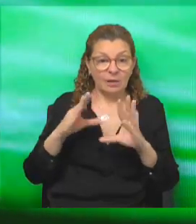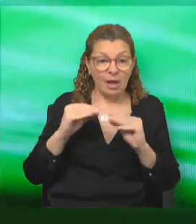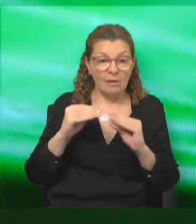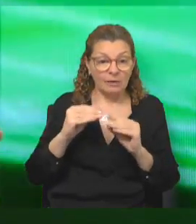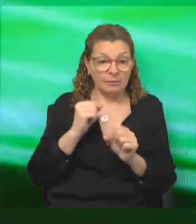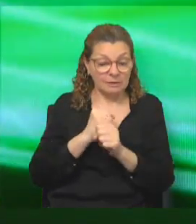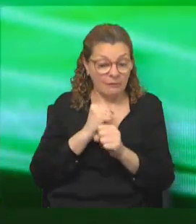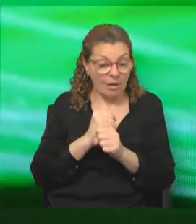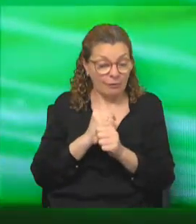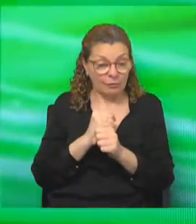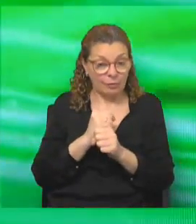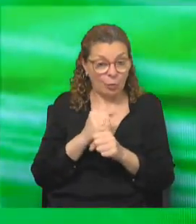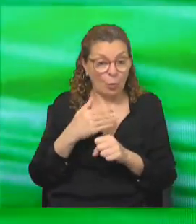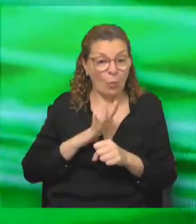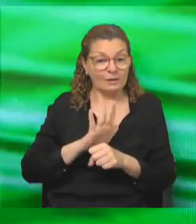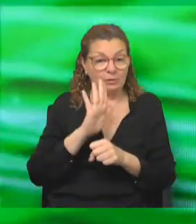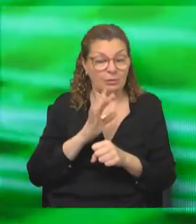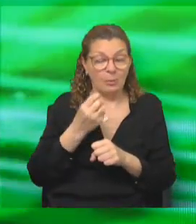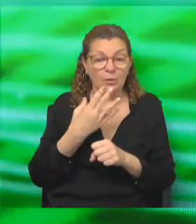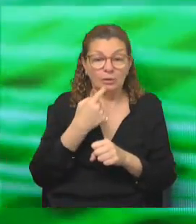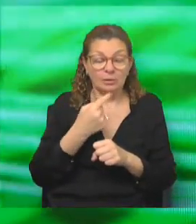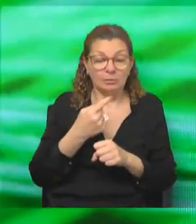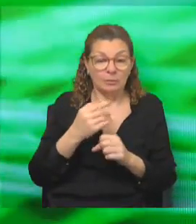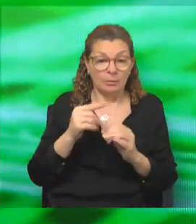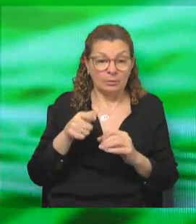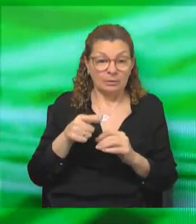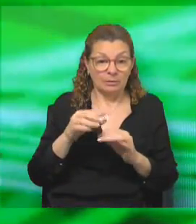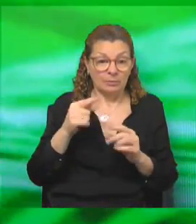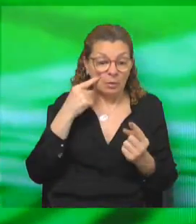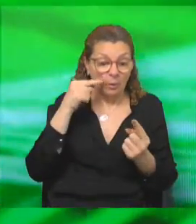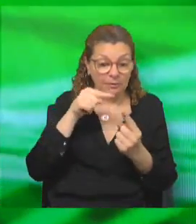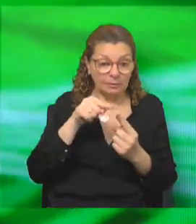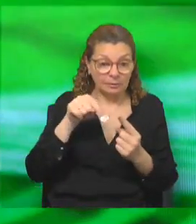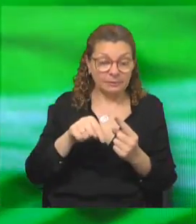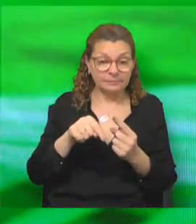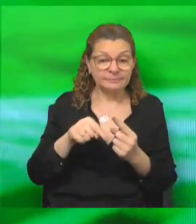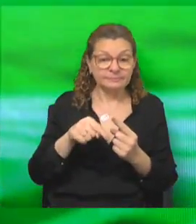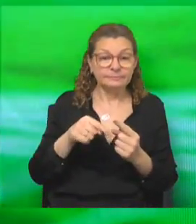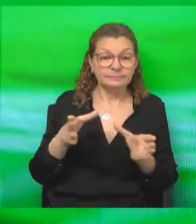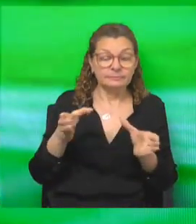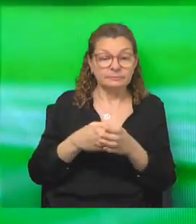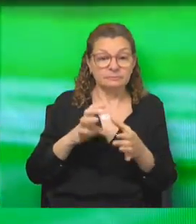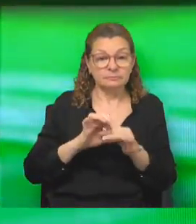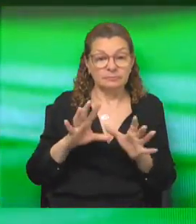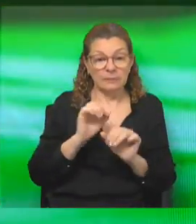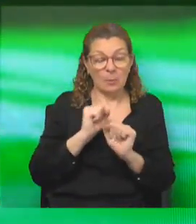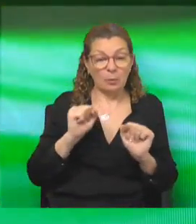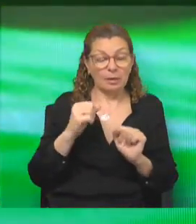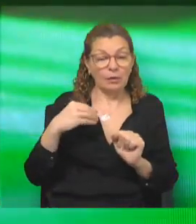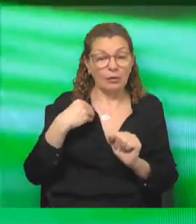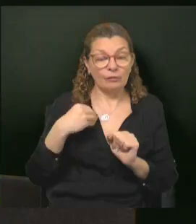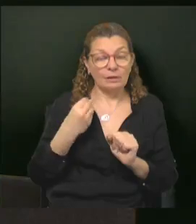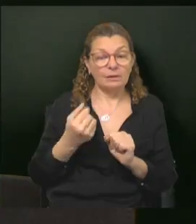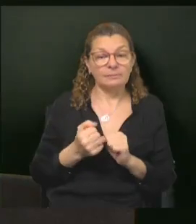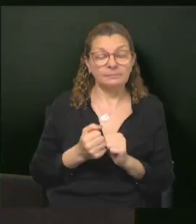nuestra credibilidad y por eso dijimos Bueno vamos a poner el énfasis en que en el partido independiente se puede confiar